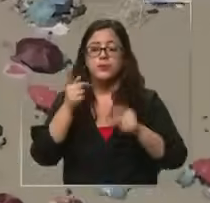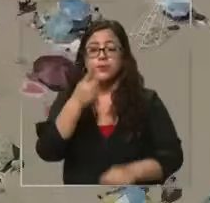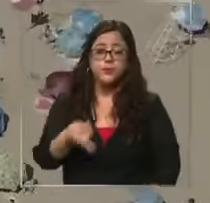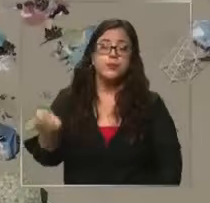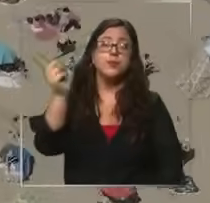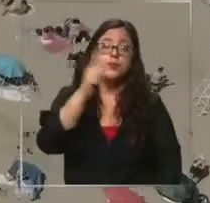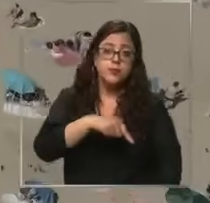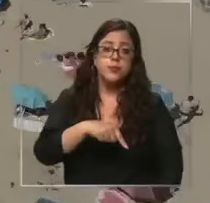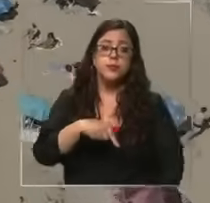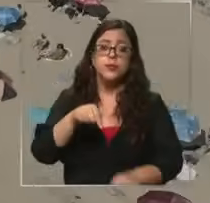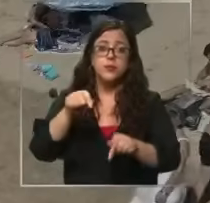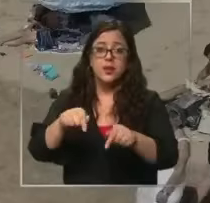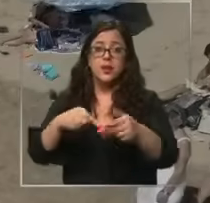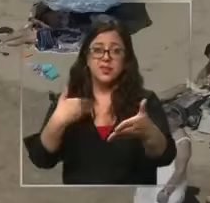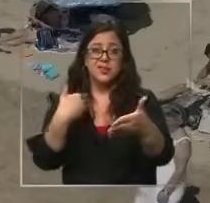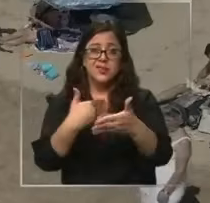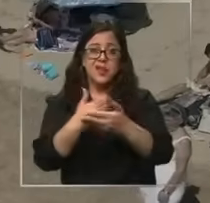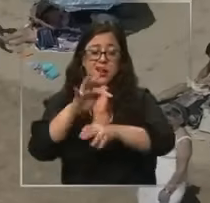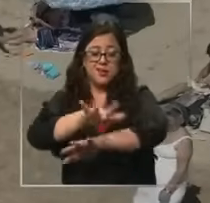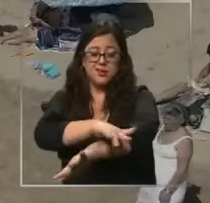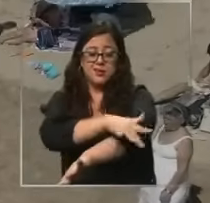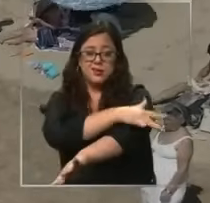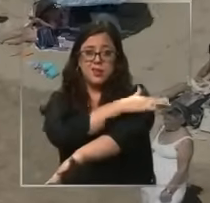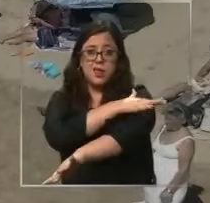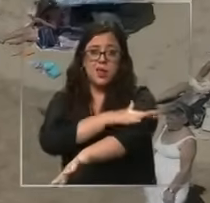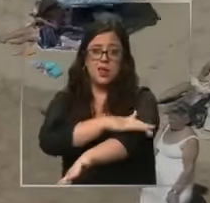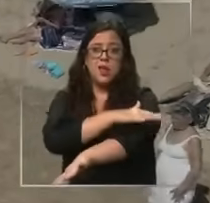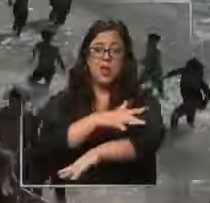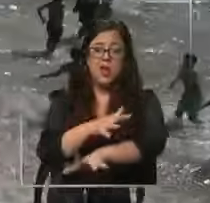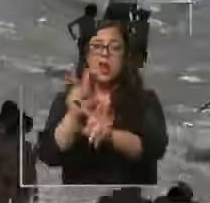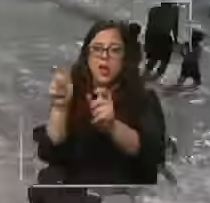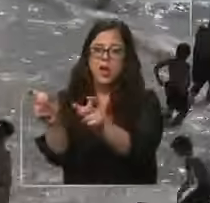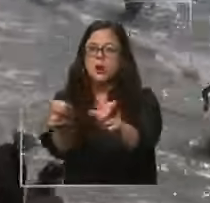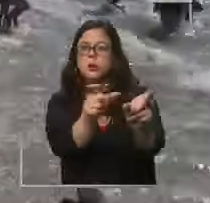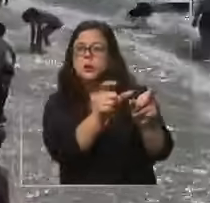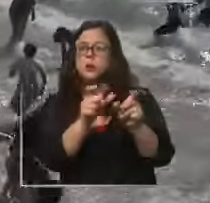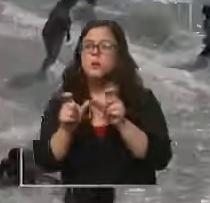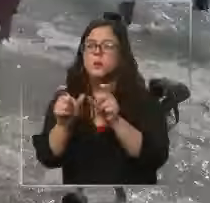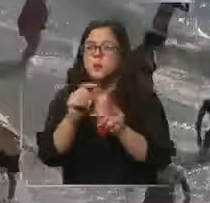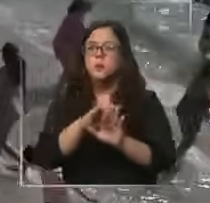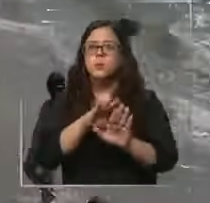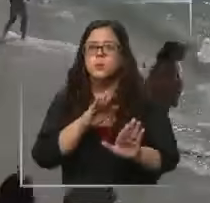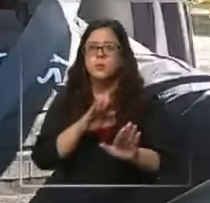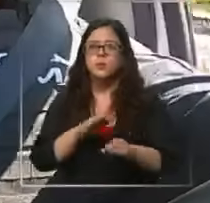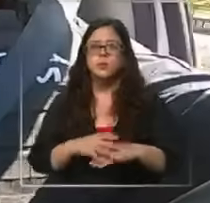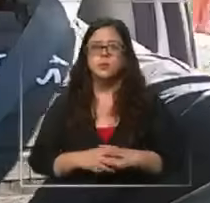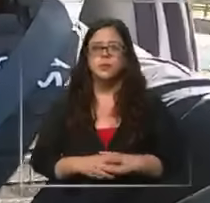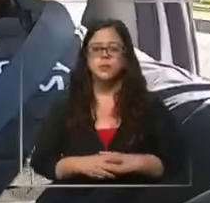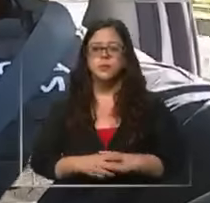Volvamos a tierra. El borde costero es donde se concentran las fiscalizaciones preventivas.